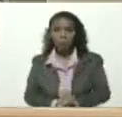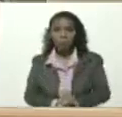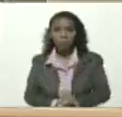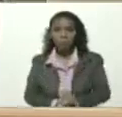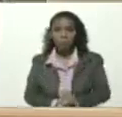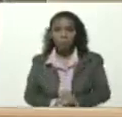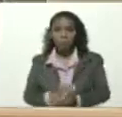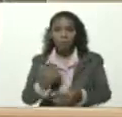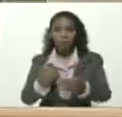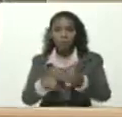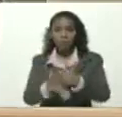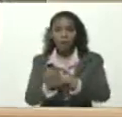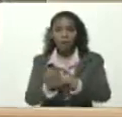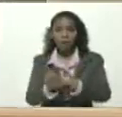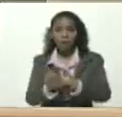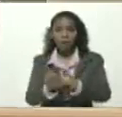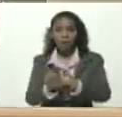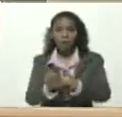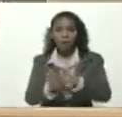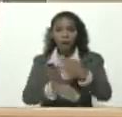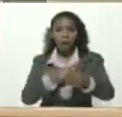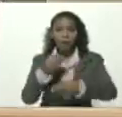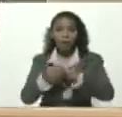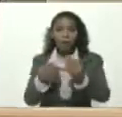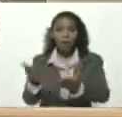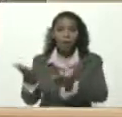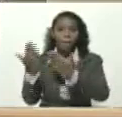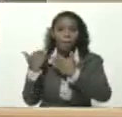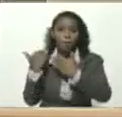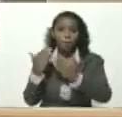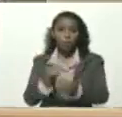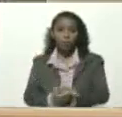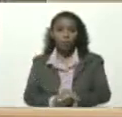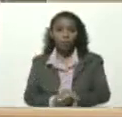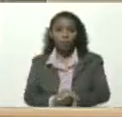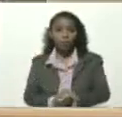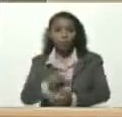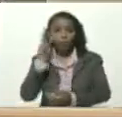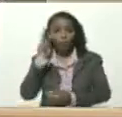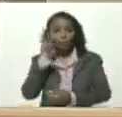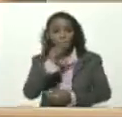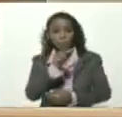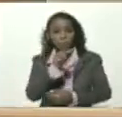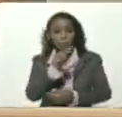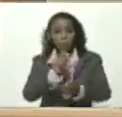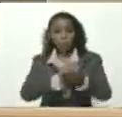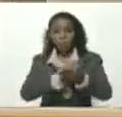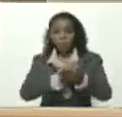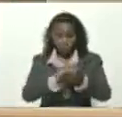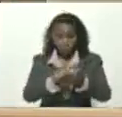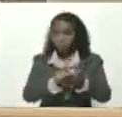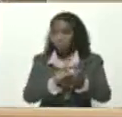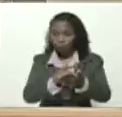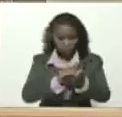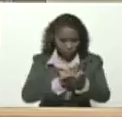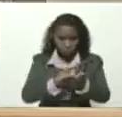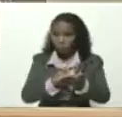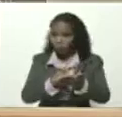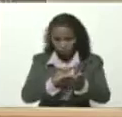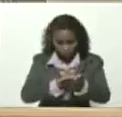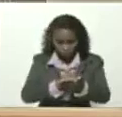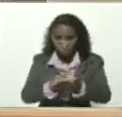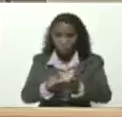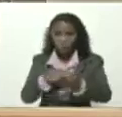van a contribuir con su observación, a anotar, a hacer